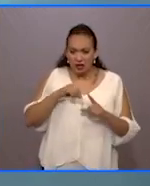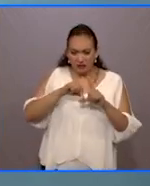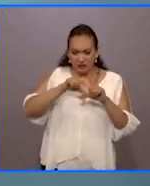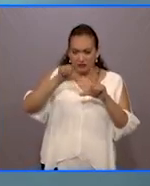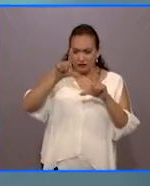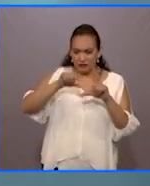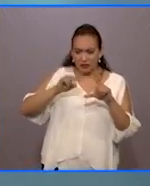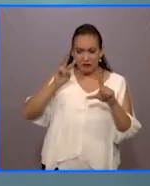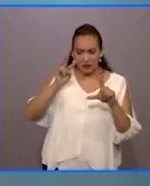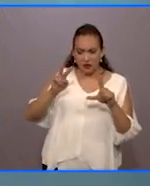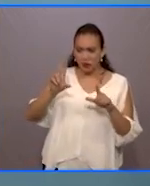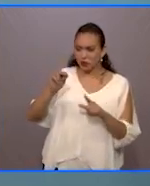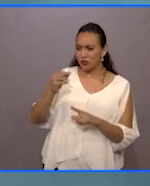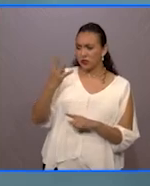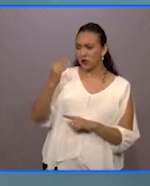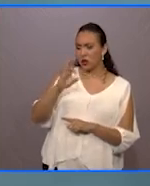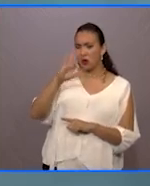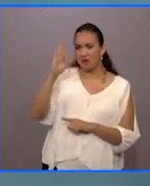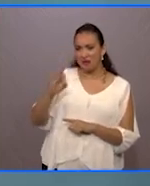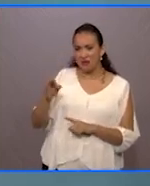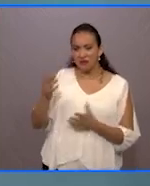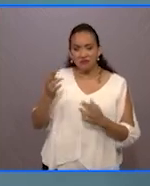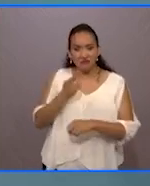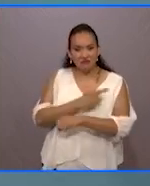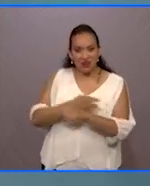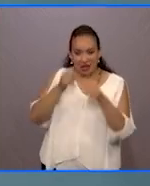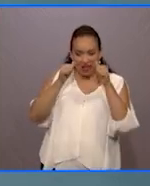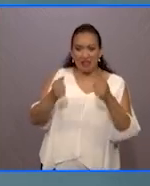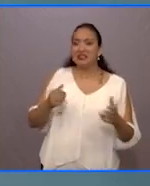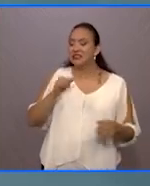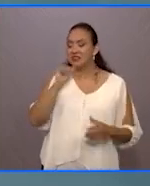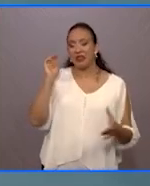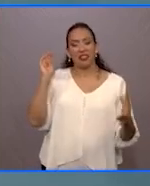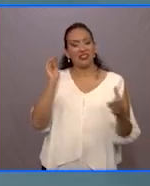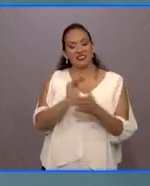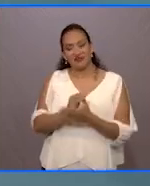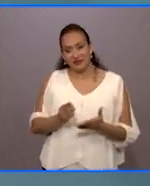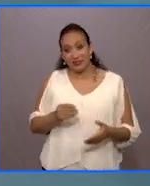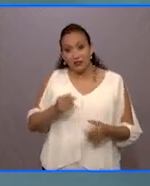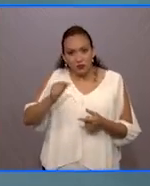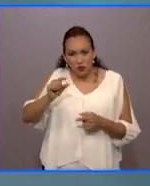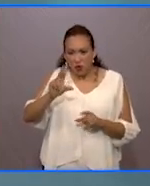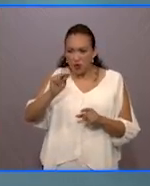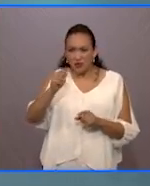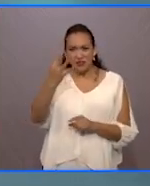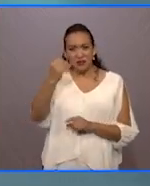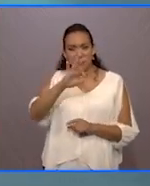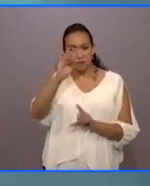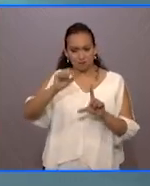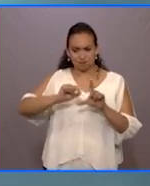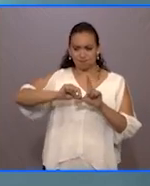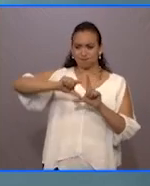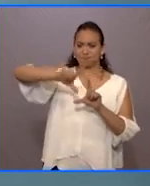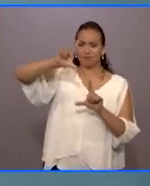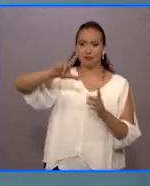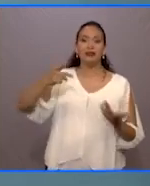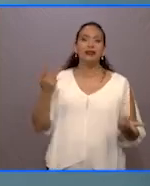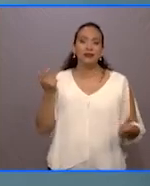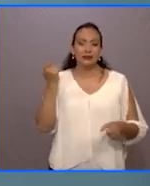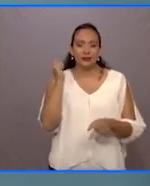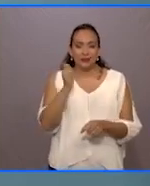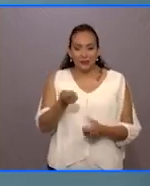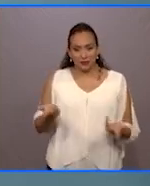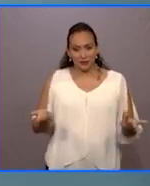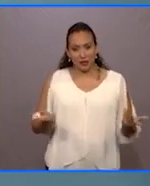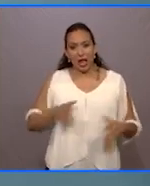impunidad superior al 89%, que es altísimo, lo que significa que pues la gran mayoría de los casos nunca